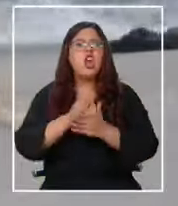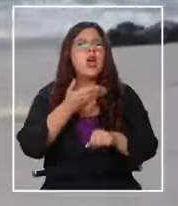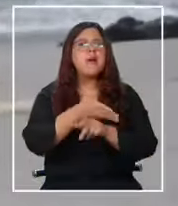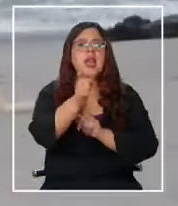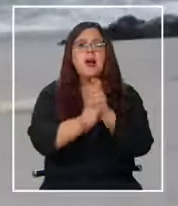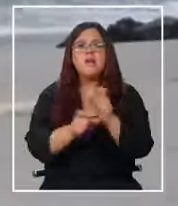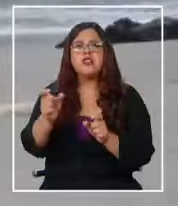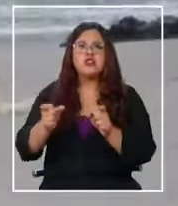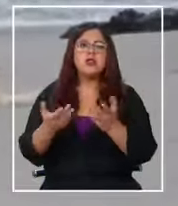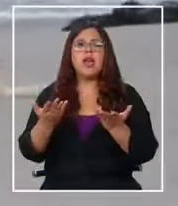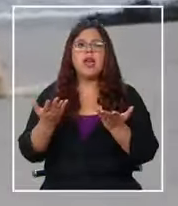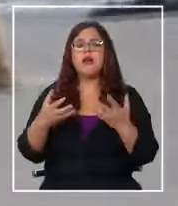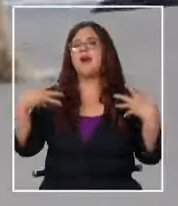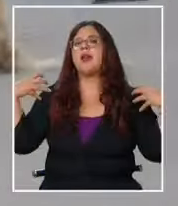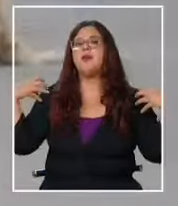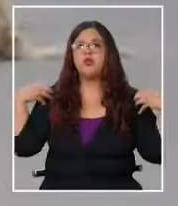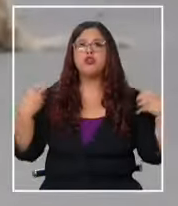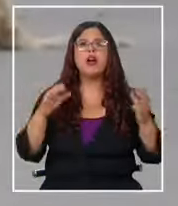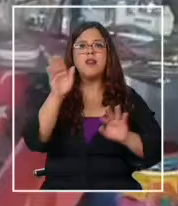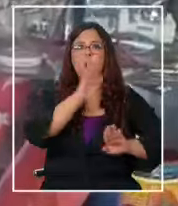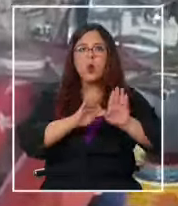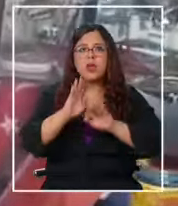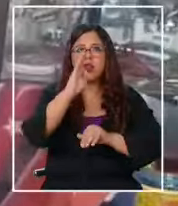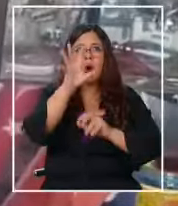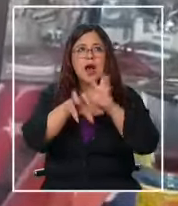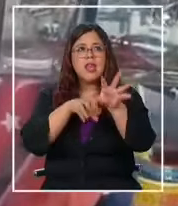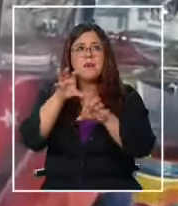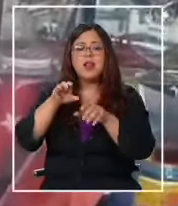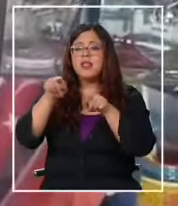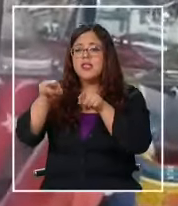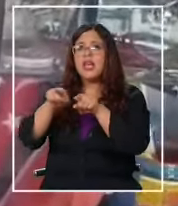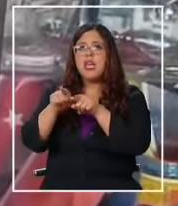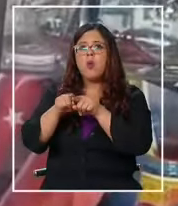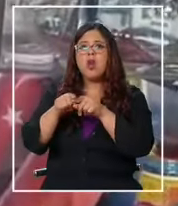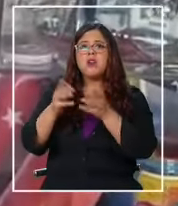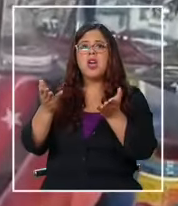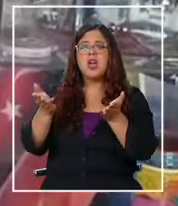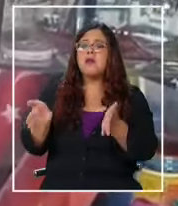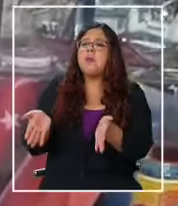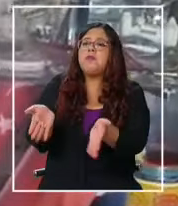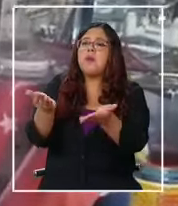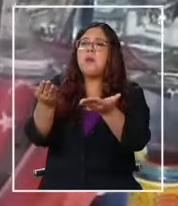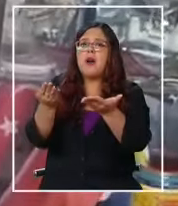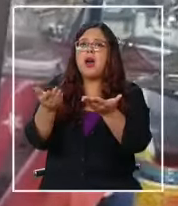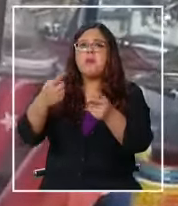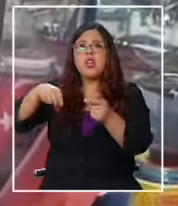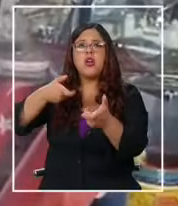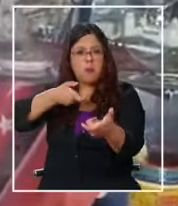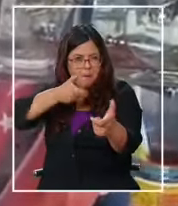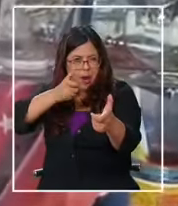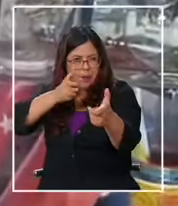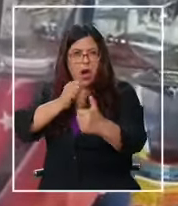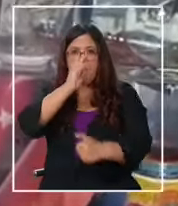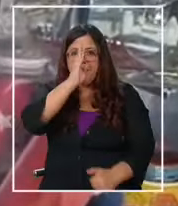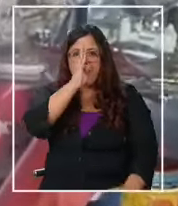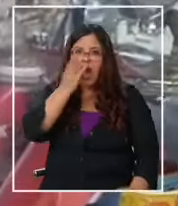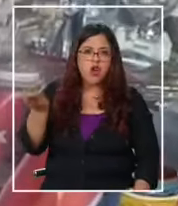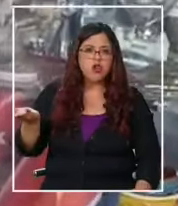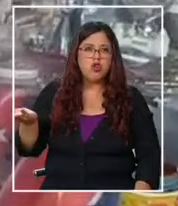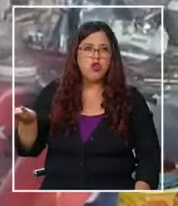gente que haga una tenencia responsable, si por otra parte lo estamos facultando a salir a cazar perros?